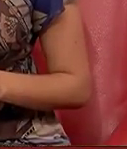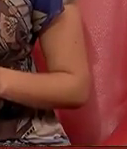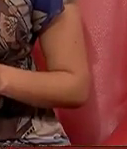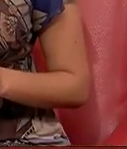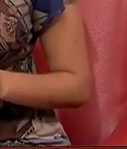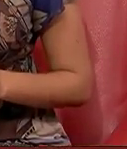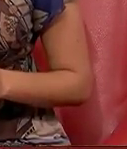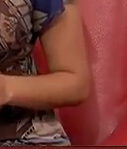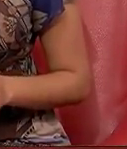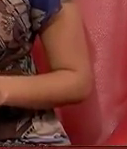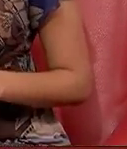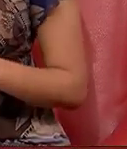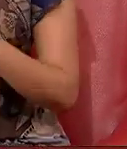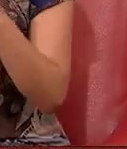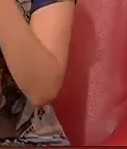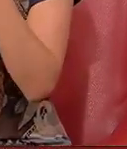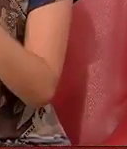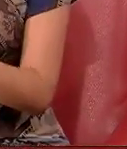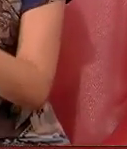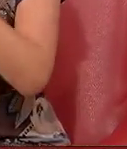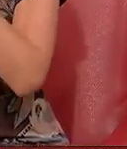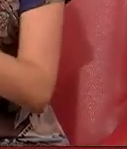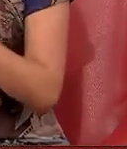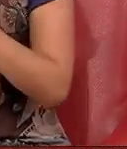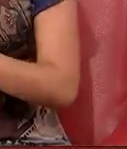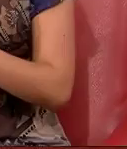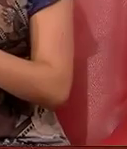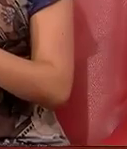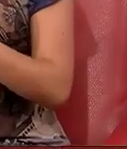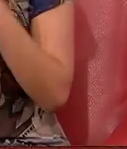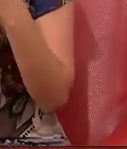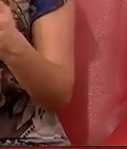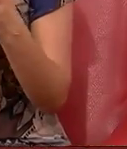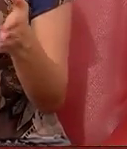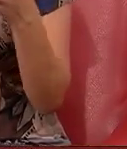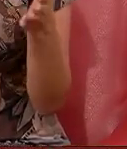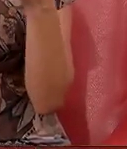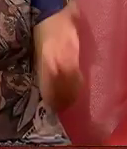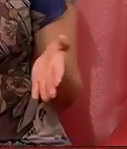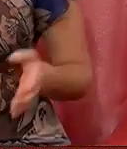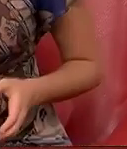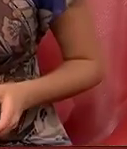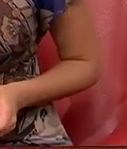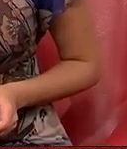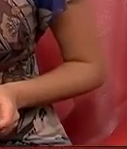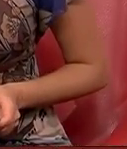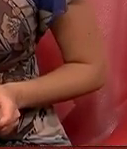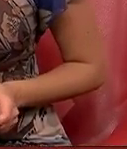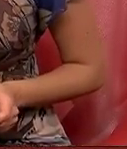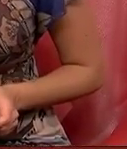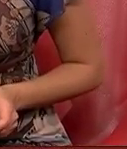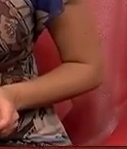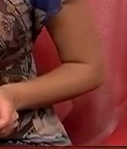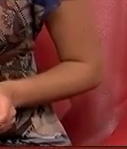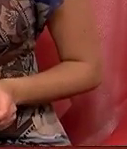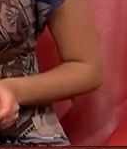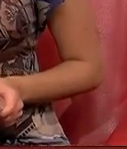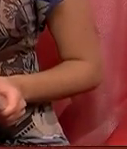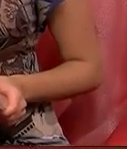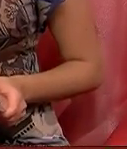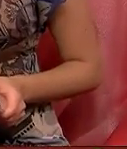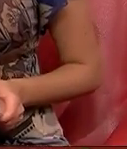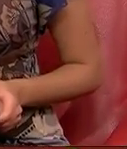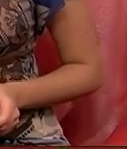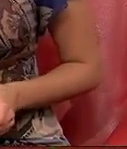directamente los editores de Facebook, quienes escogen precisamente qué es lo que quieren colocar dentro del interés del público. Esto,